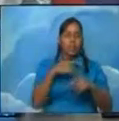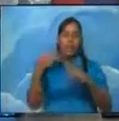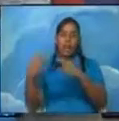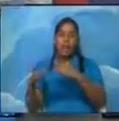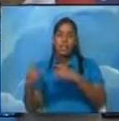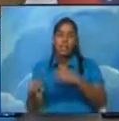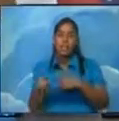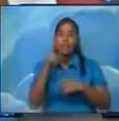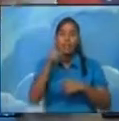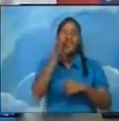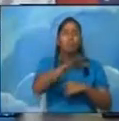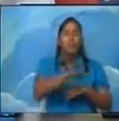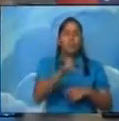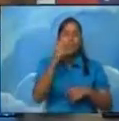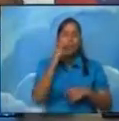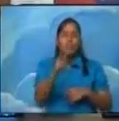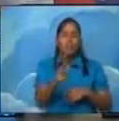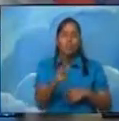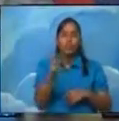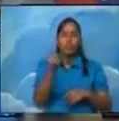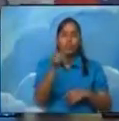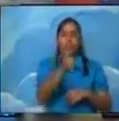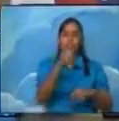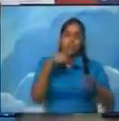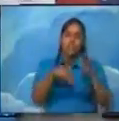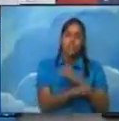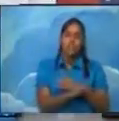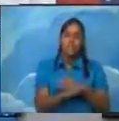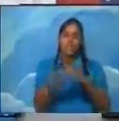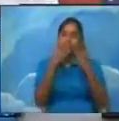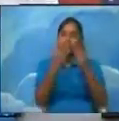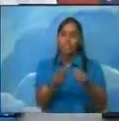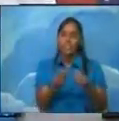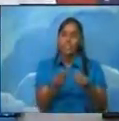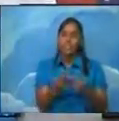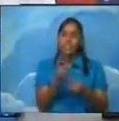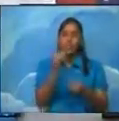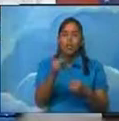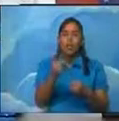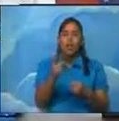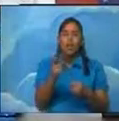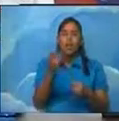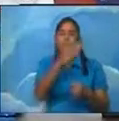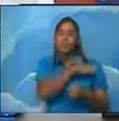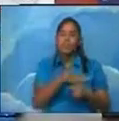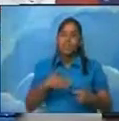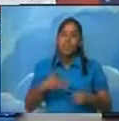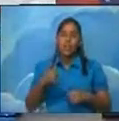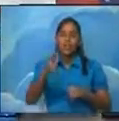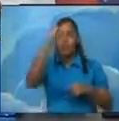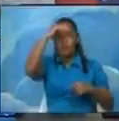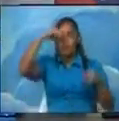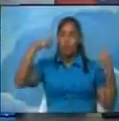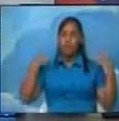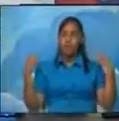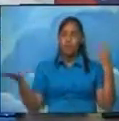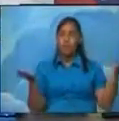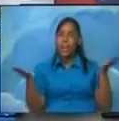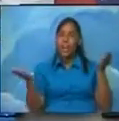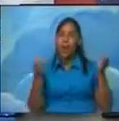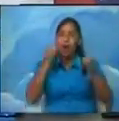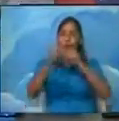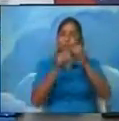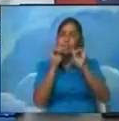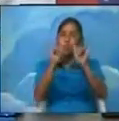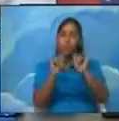izquierda. Ustedes vieron, ustedes pasaron en seco. E intentando Faraón hacer lo